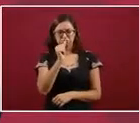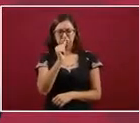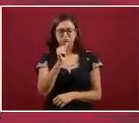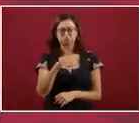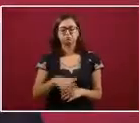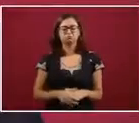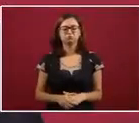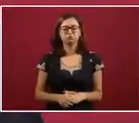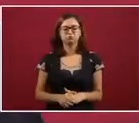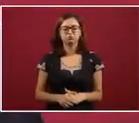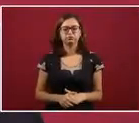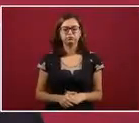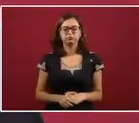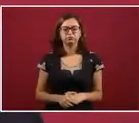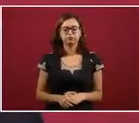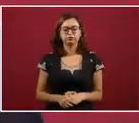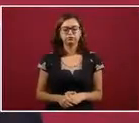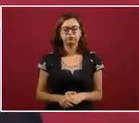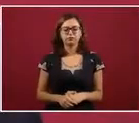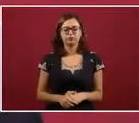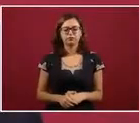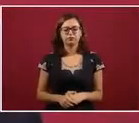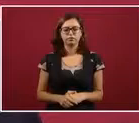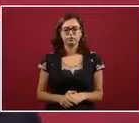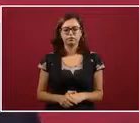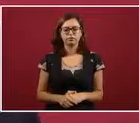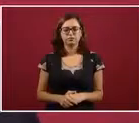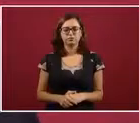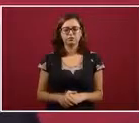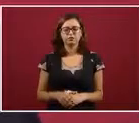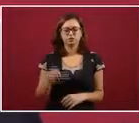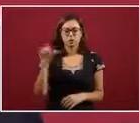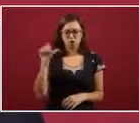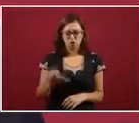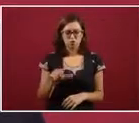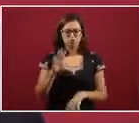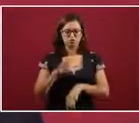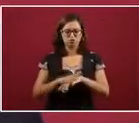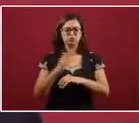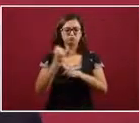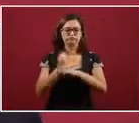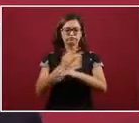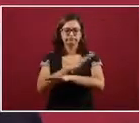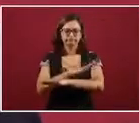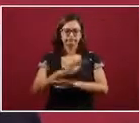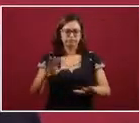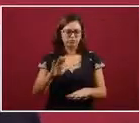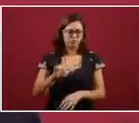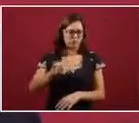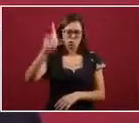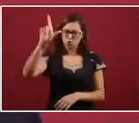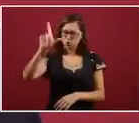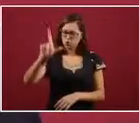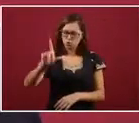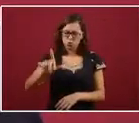Hoy nos presentaron un informe, como todos los lunes,